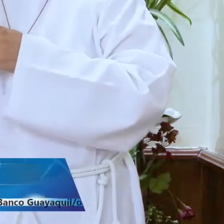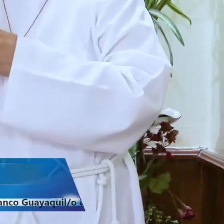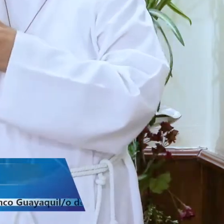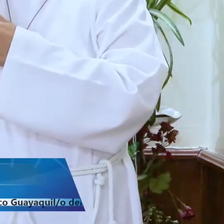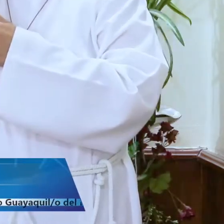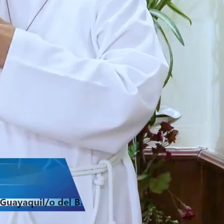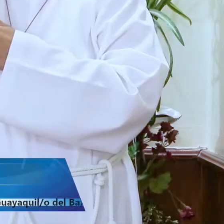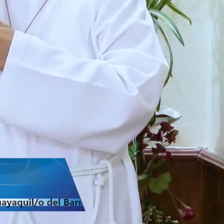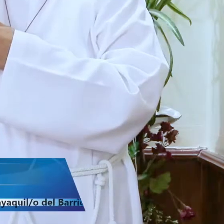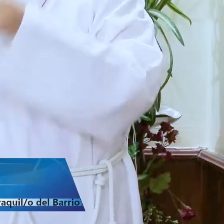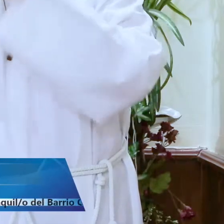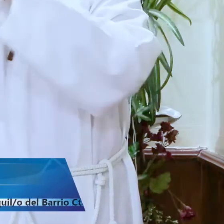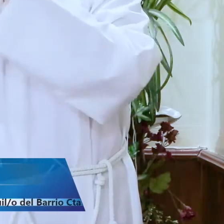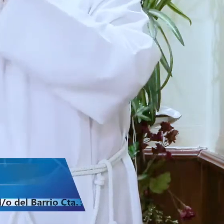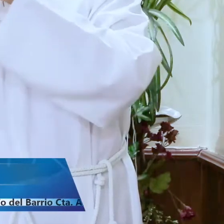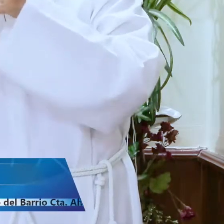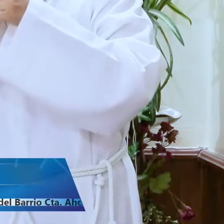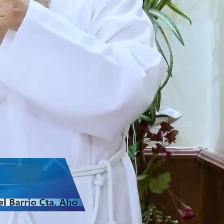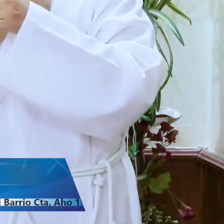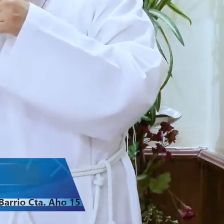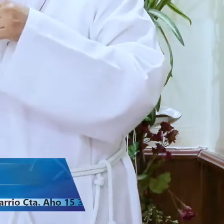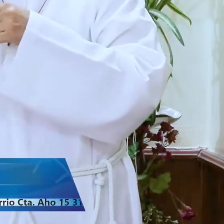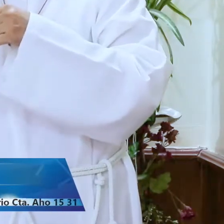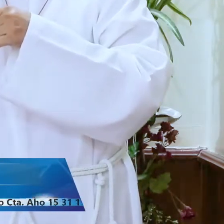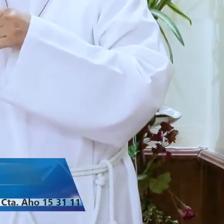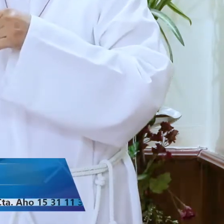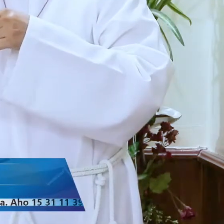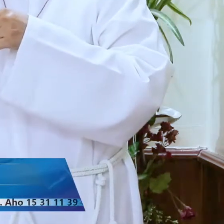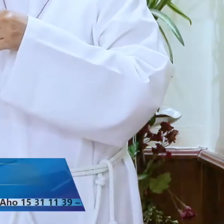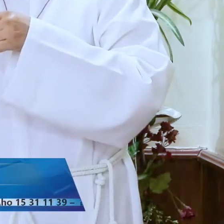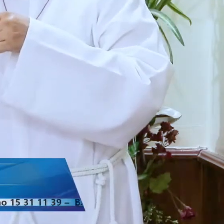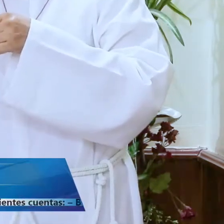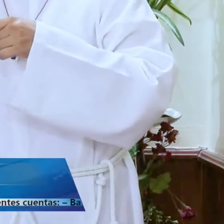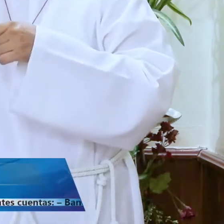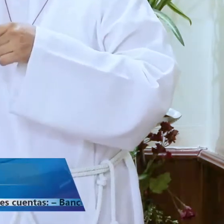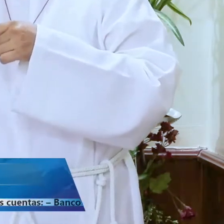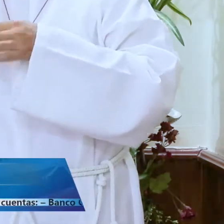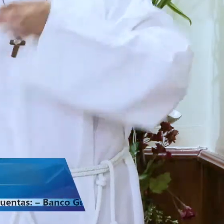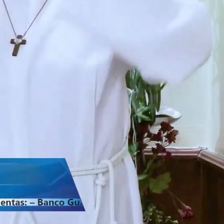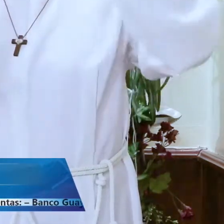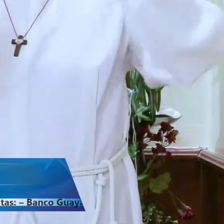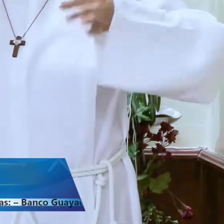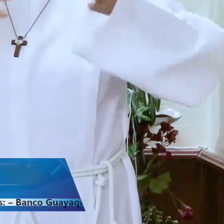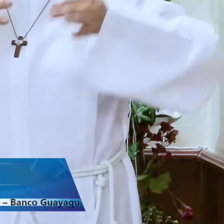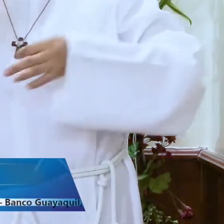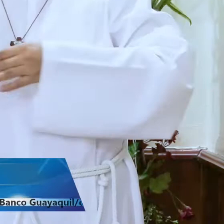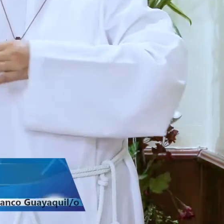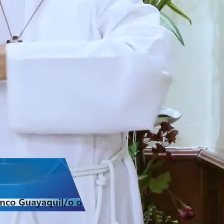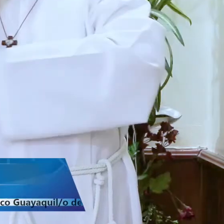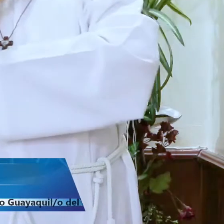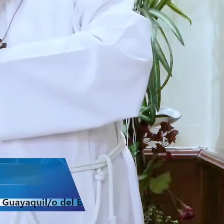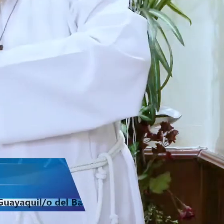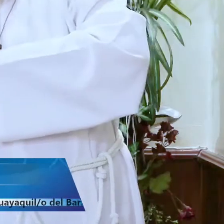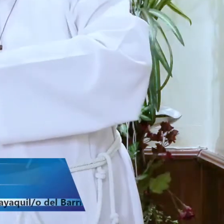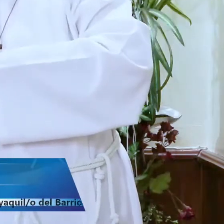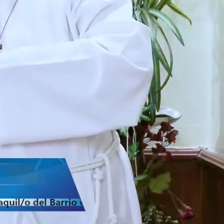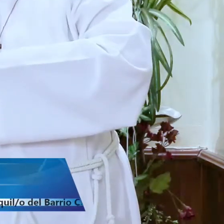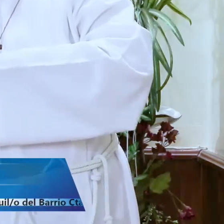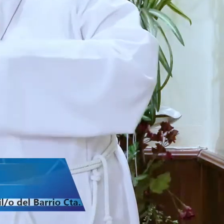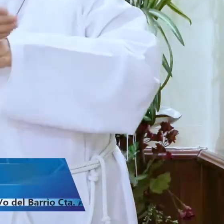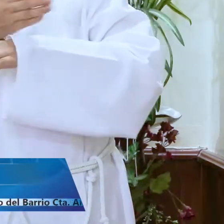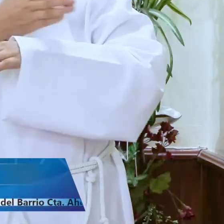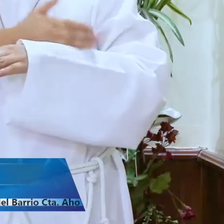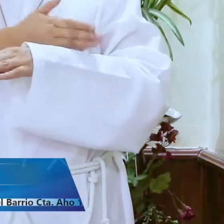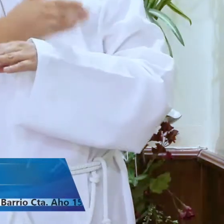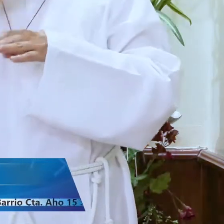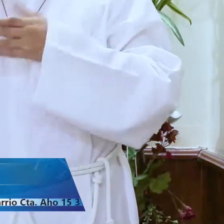david será un rey justo y prudente y hará que en la tierra se observen la